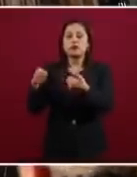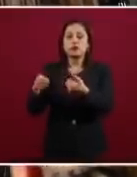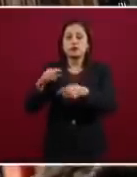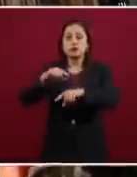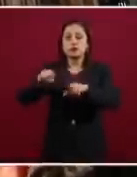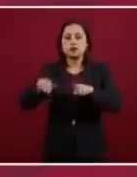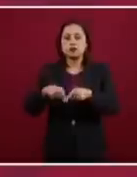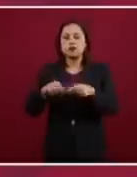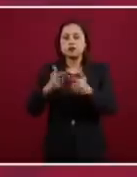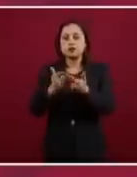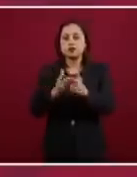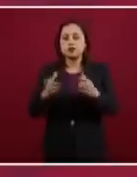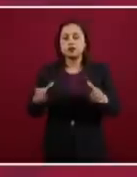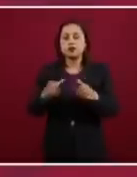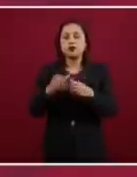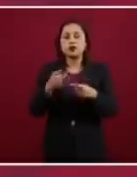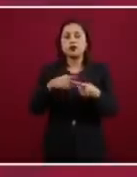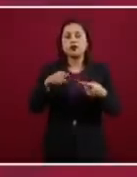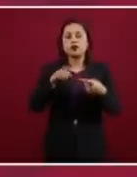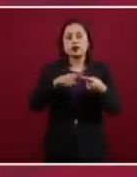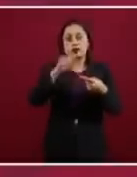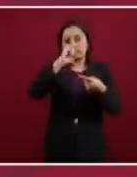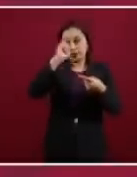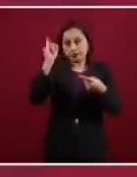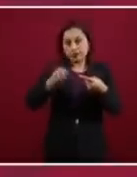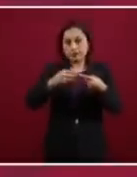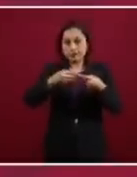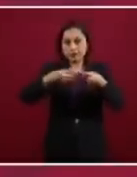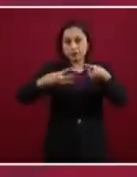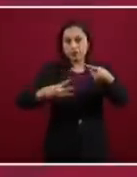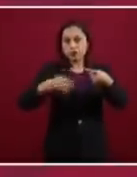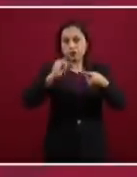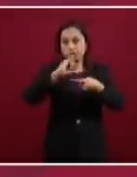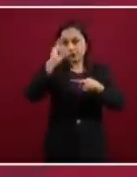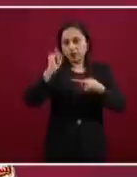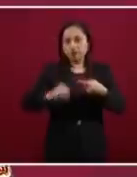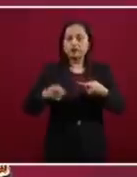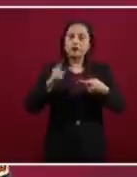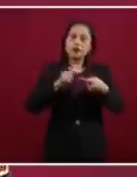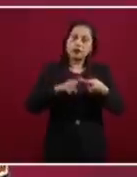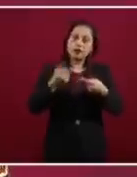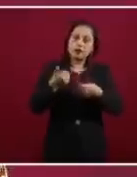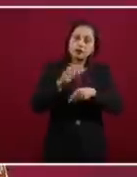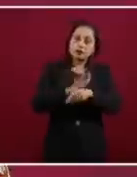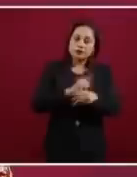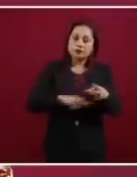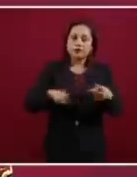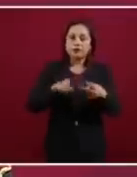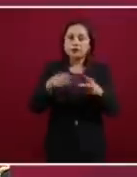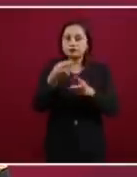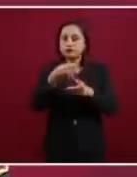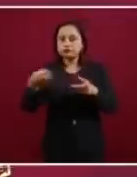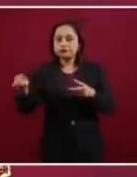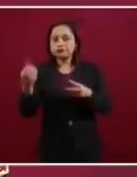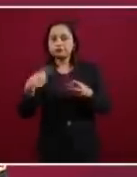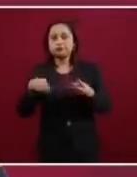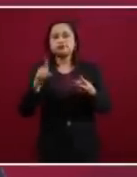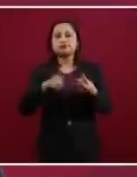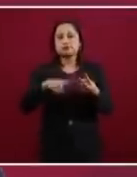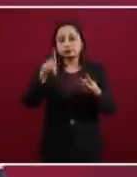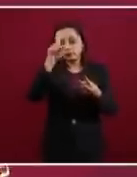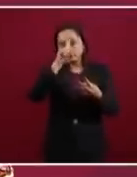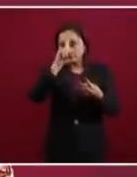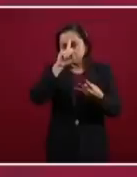y 4 subjefaturas una parte administrativa una parte logística doctrina e